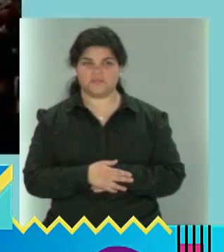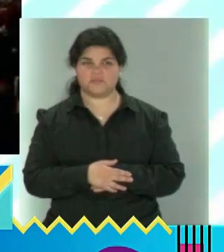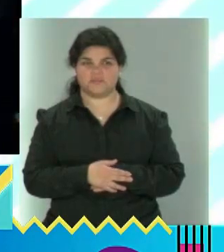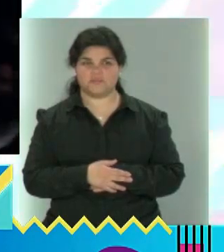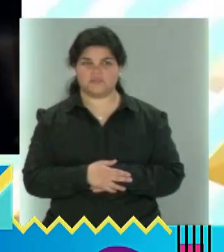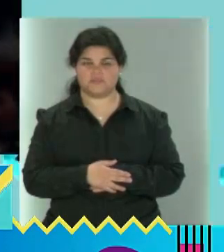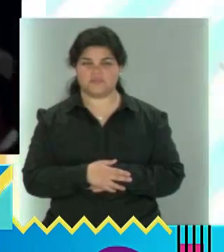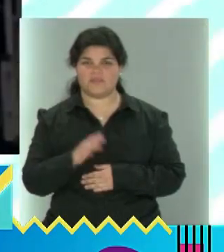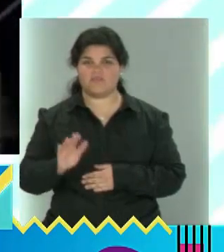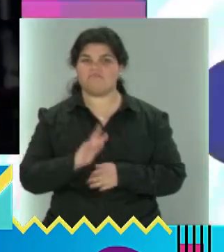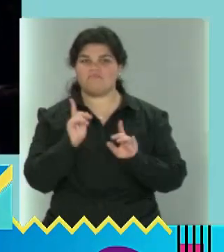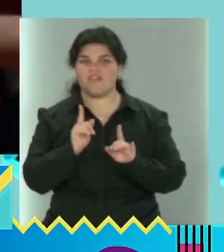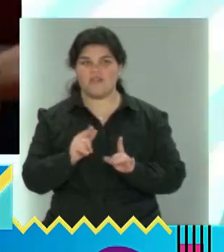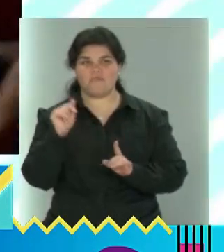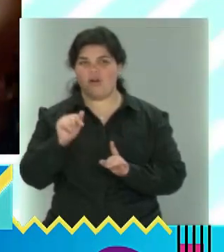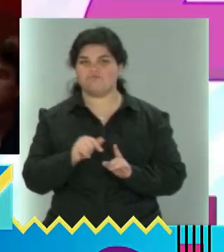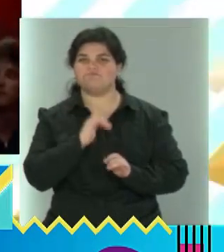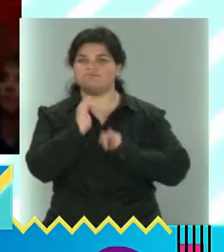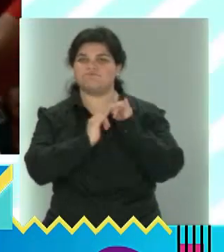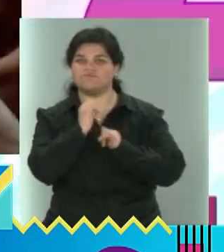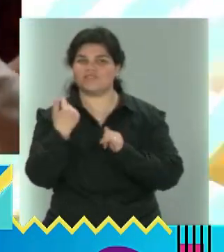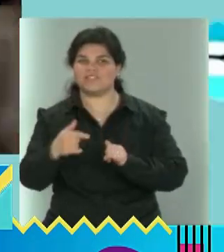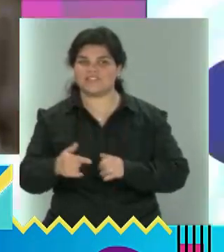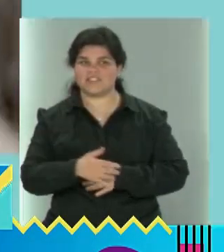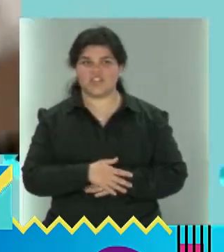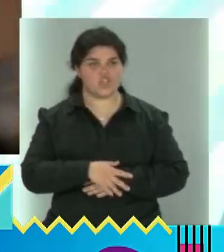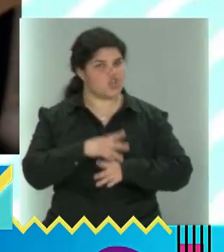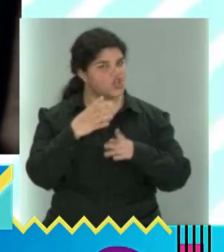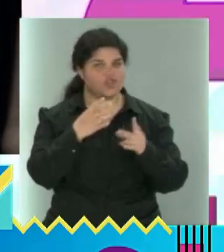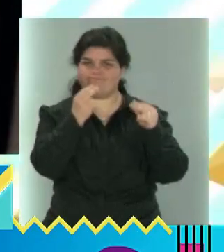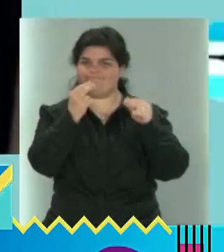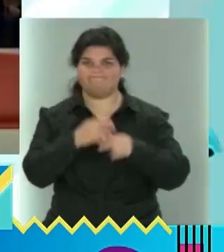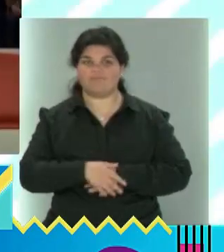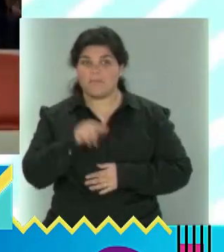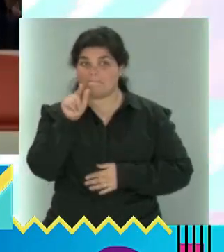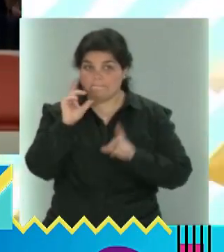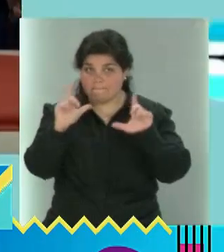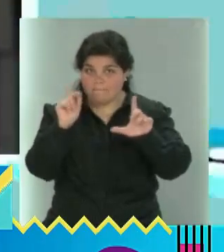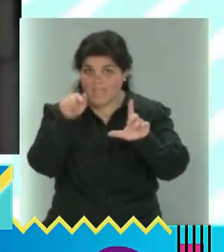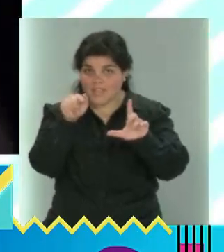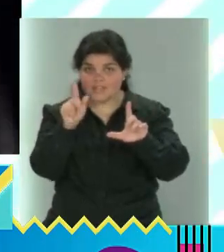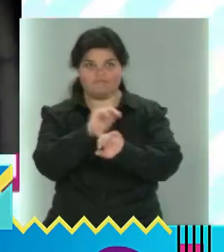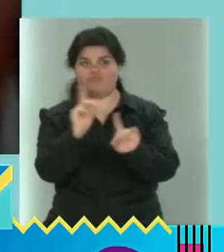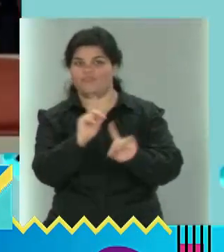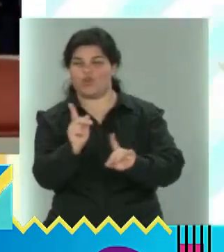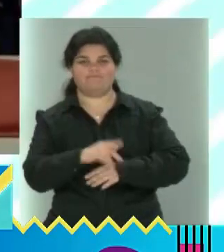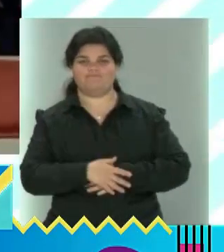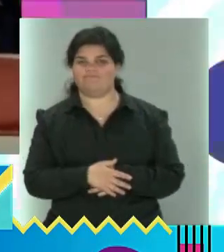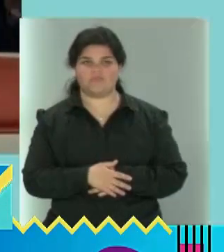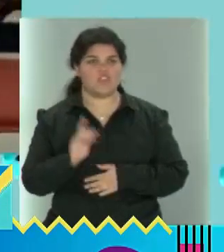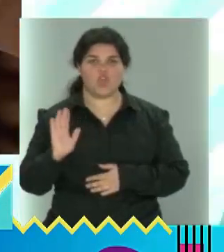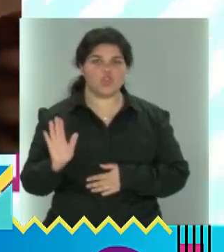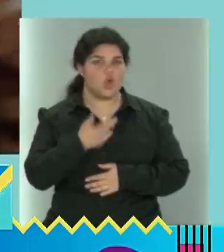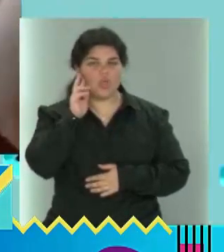macerar, pulir. Ya se imaginan lo que vamos a ver, pero no. No vamos a ver Karate Kid, no vamos a ver esa franquicia amada por todo